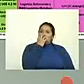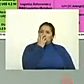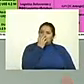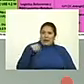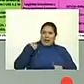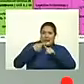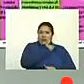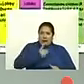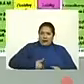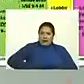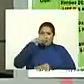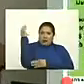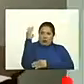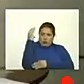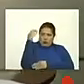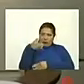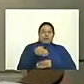Después,